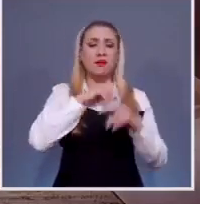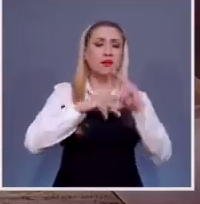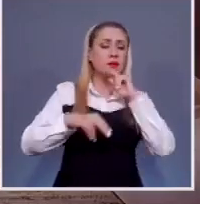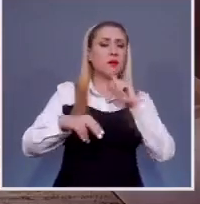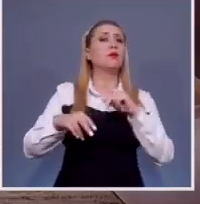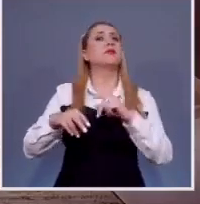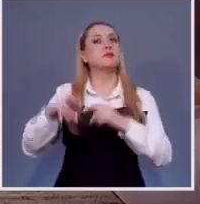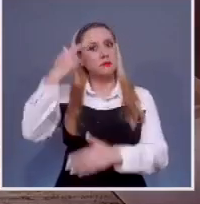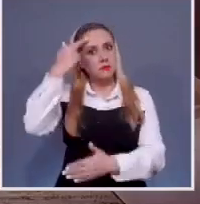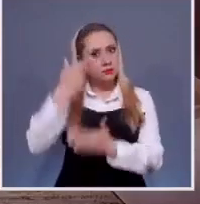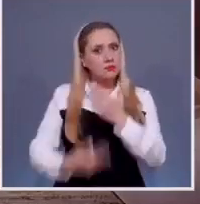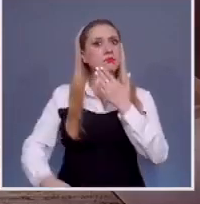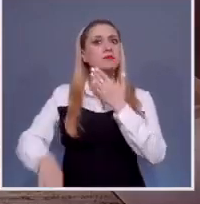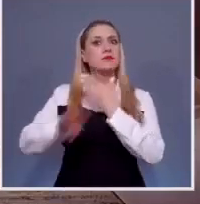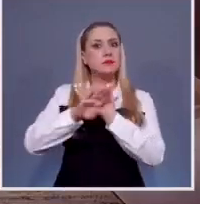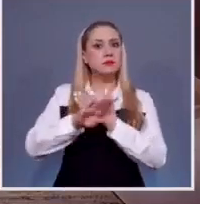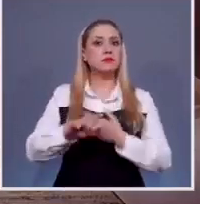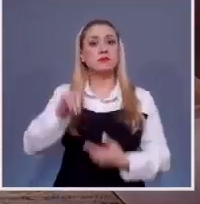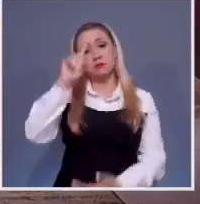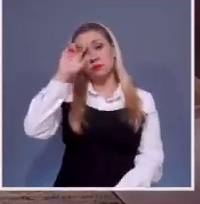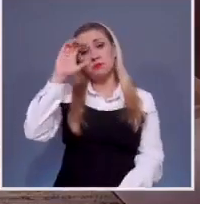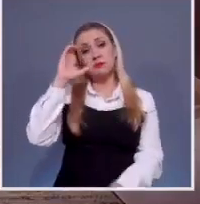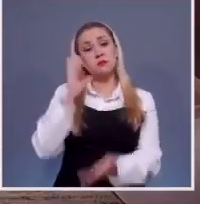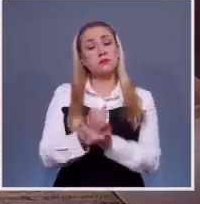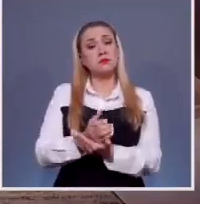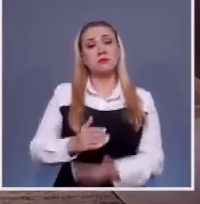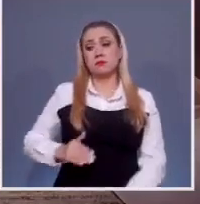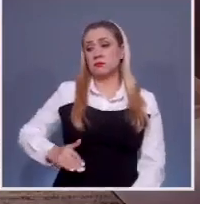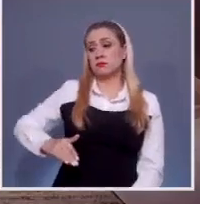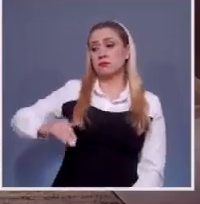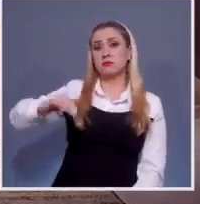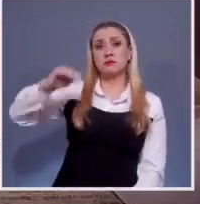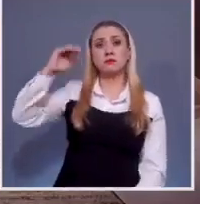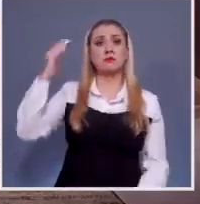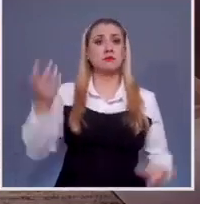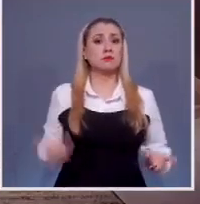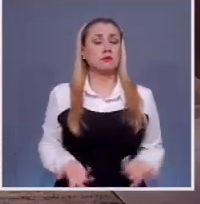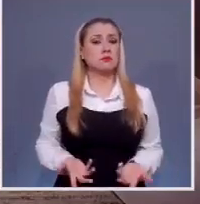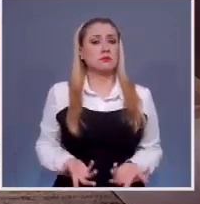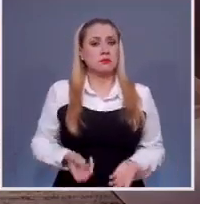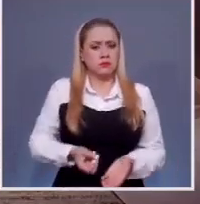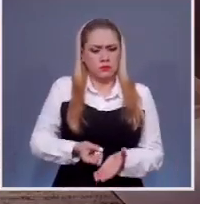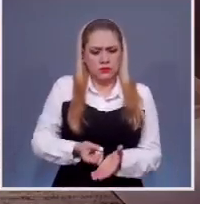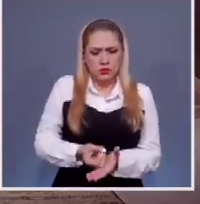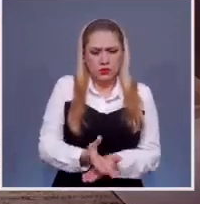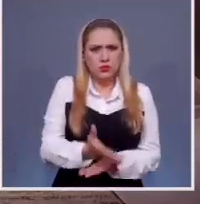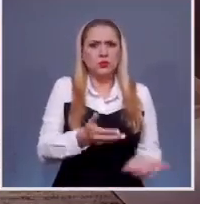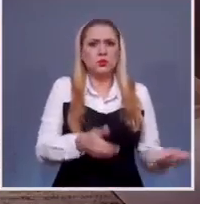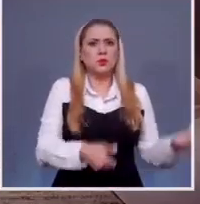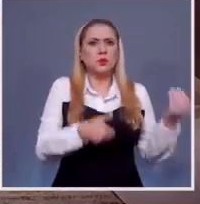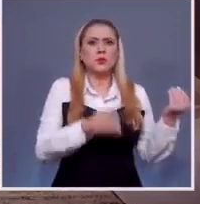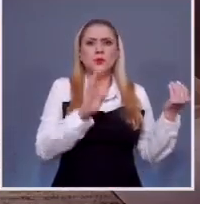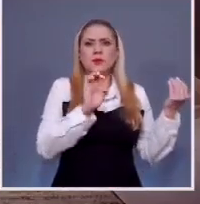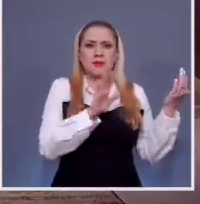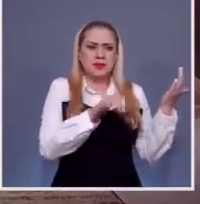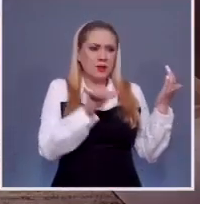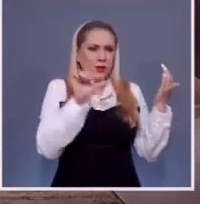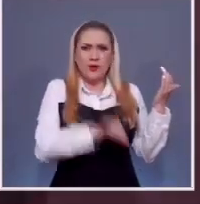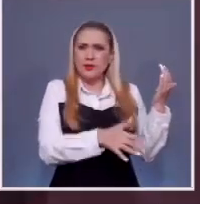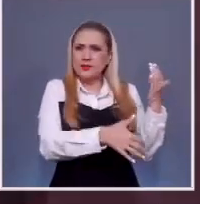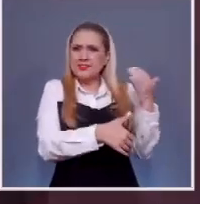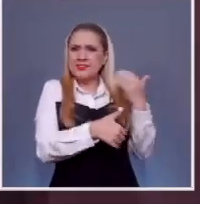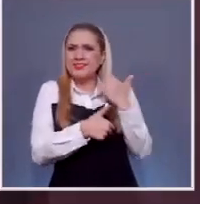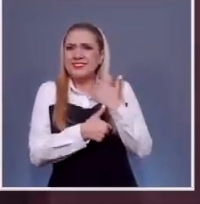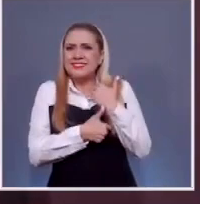toda la vida. Si no se da esa vinculación afectiva al momento del nacimiento, los momentos de volver a tenerla, esta es en la lactancia, pero si también están